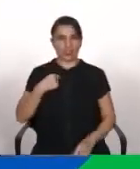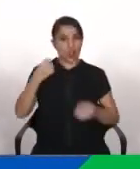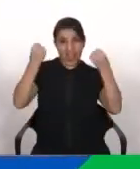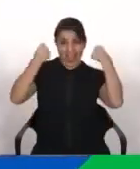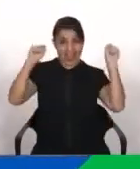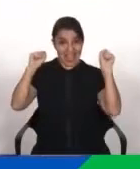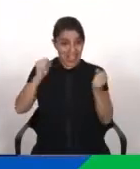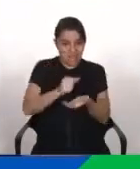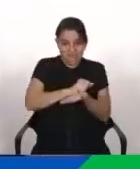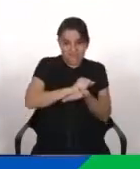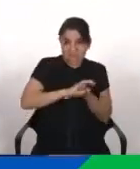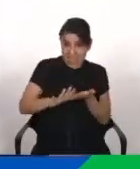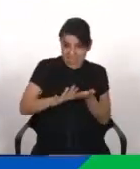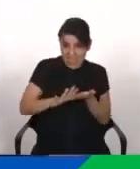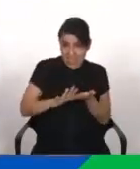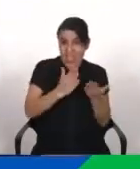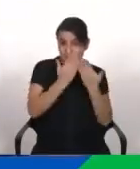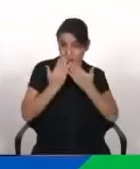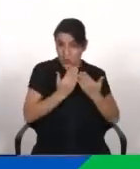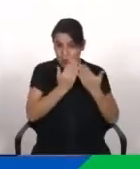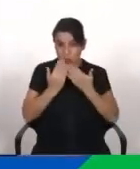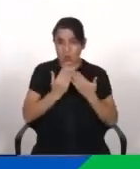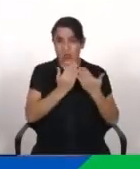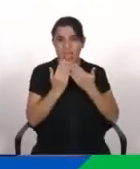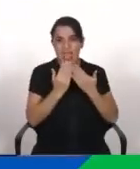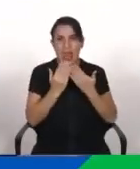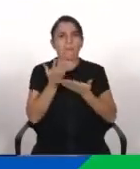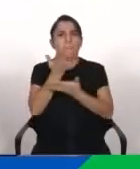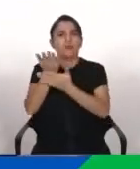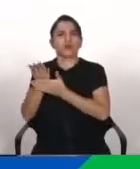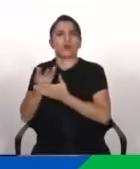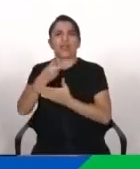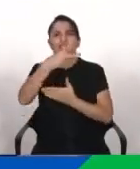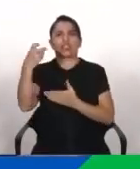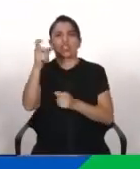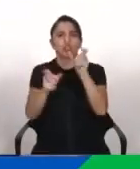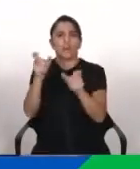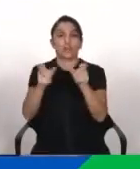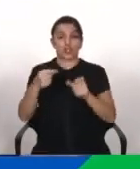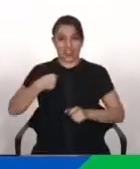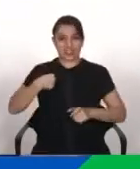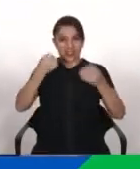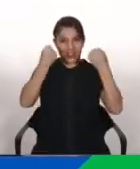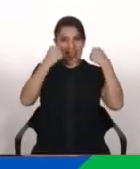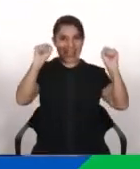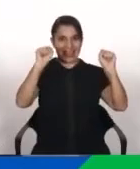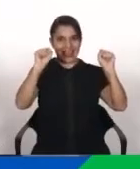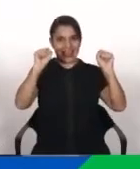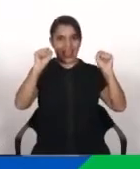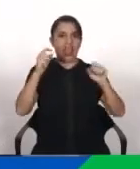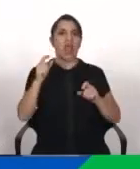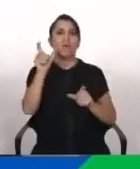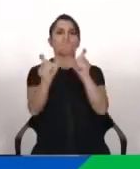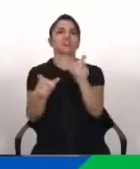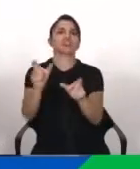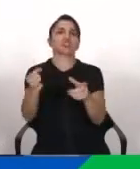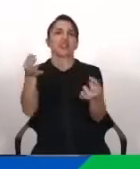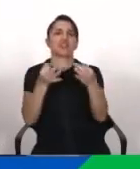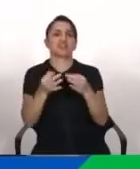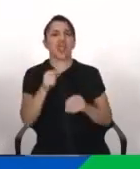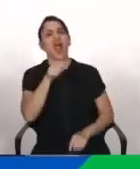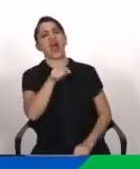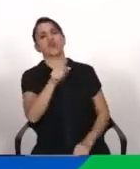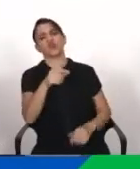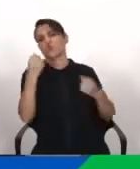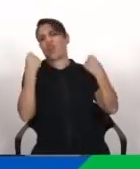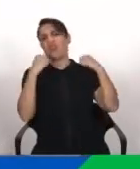15 personas, donde postularon 200 solamente para completar una cuota de género. Y yo me quedé como, sí, sí, verdad, tiene